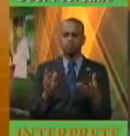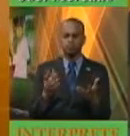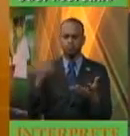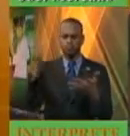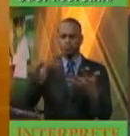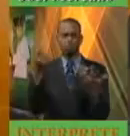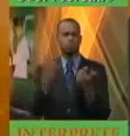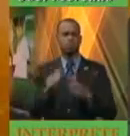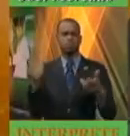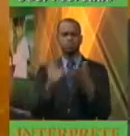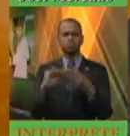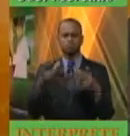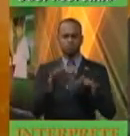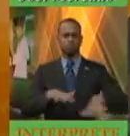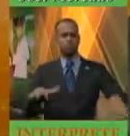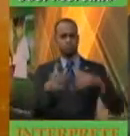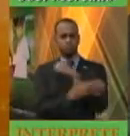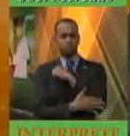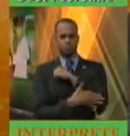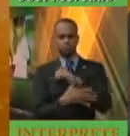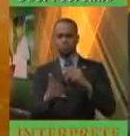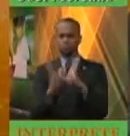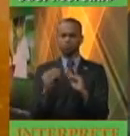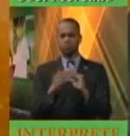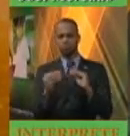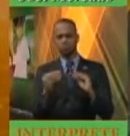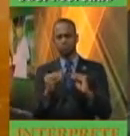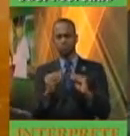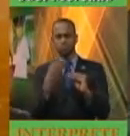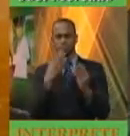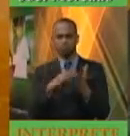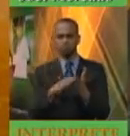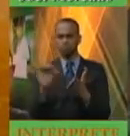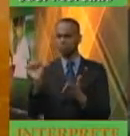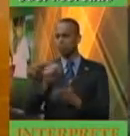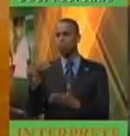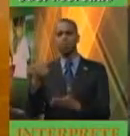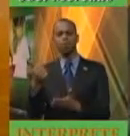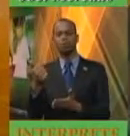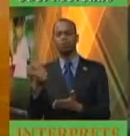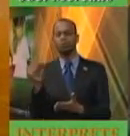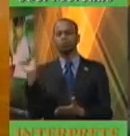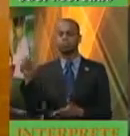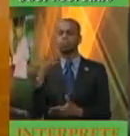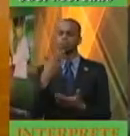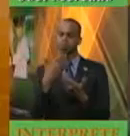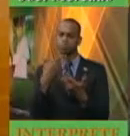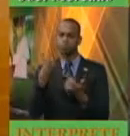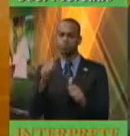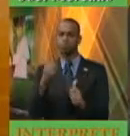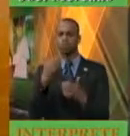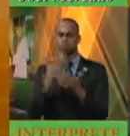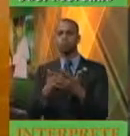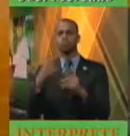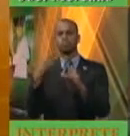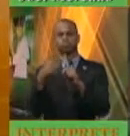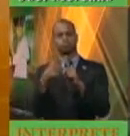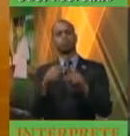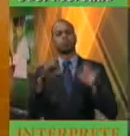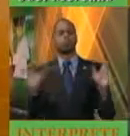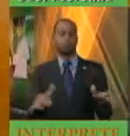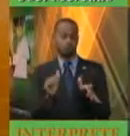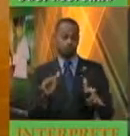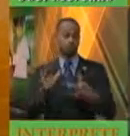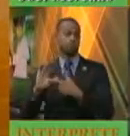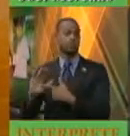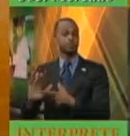cualquier cosa mala de este país, hay otros que están dedicados a decir todo lo bueno que se está haciendo y cómo va marchando el